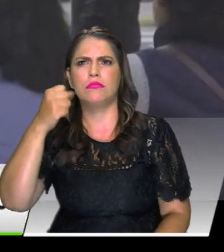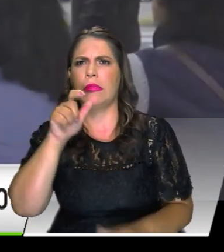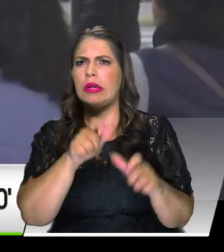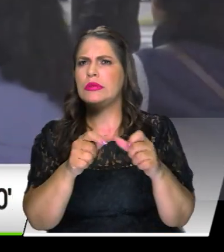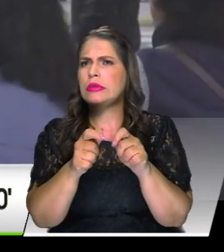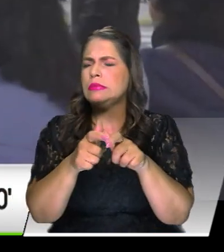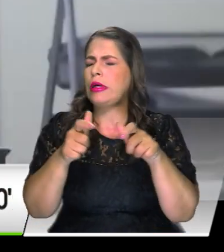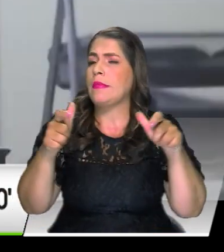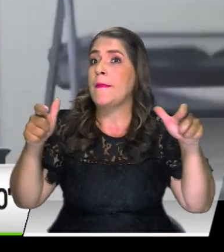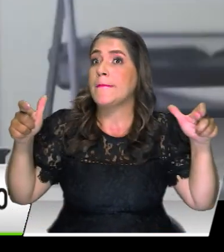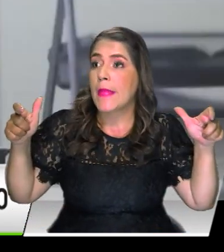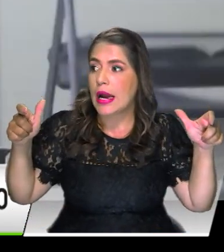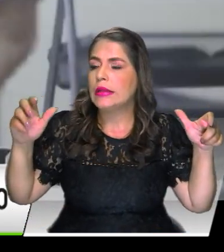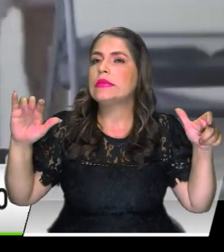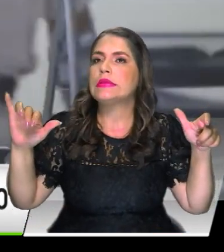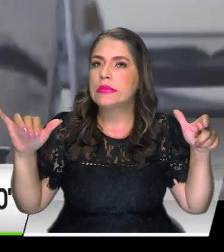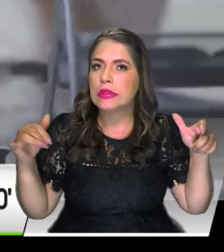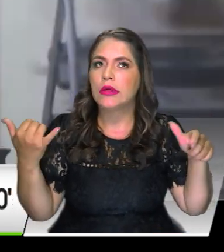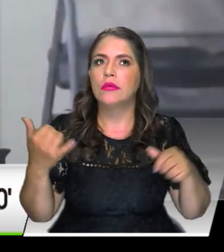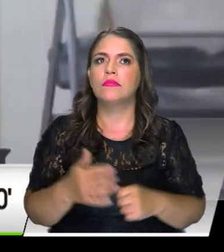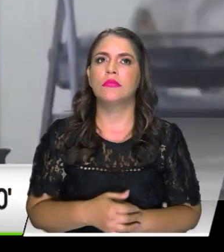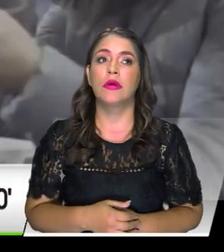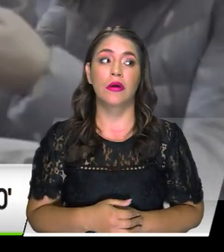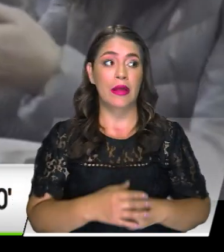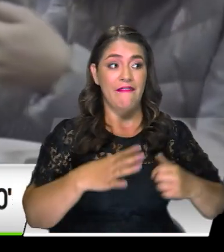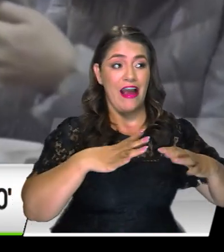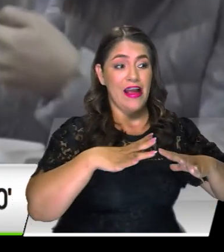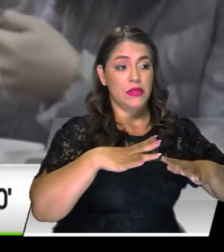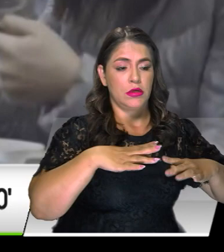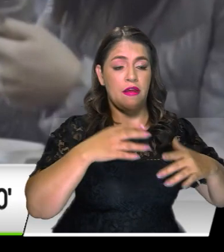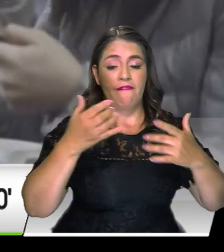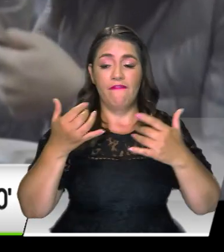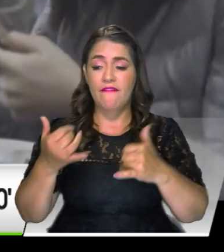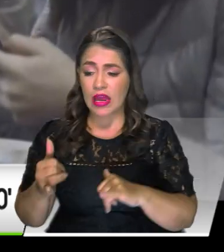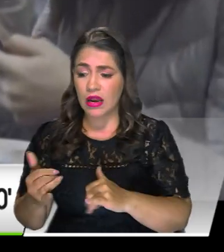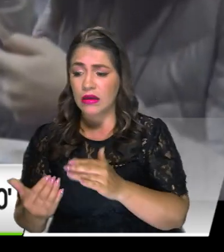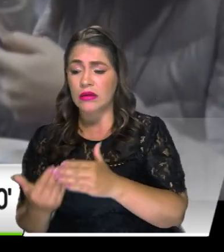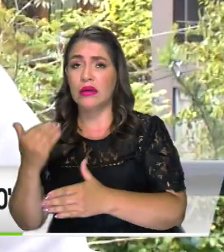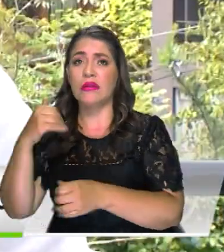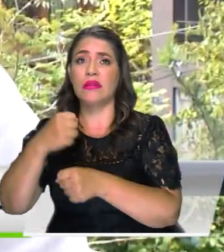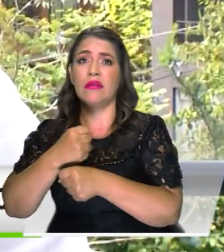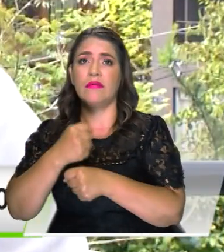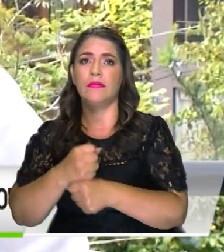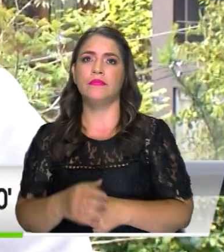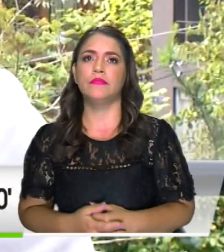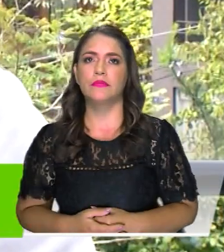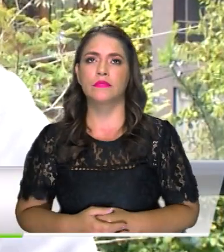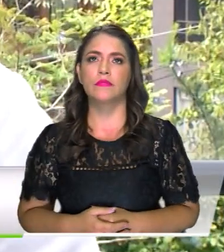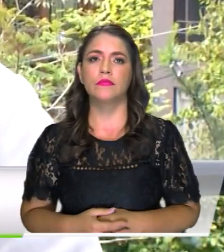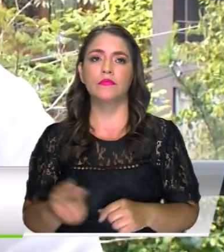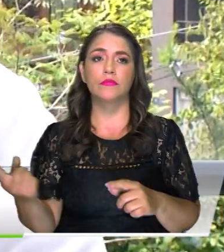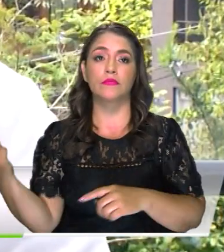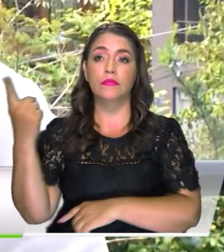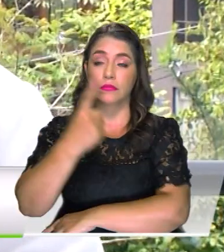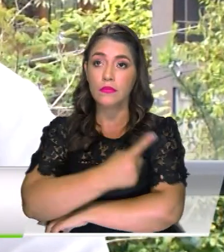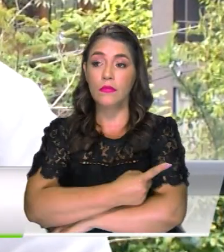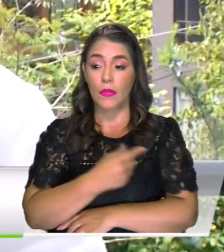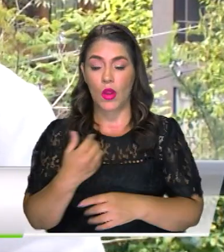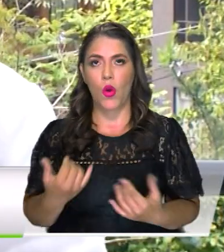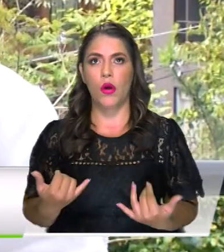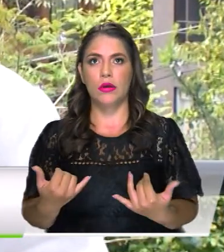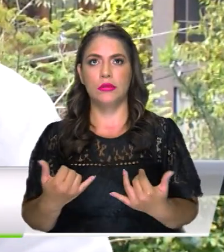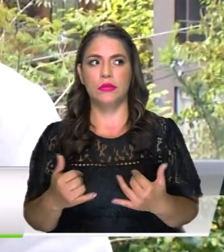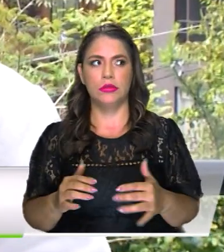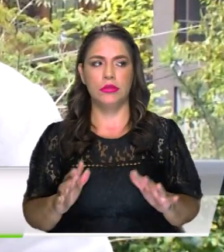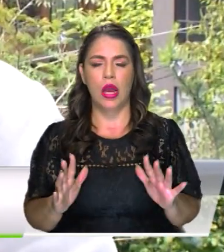personas en el mundo en su mayoría justo luego del regreso de sus vacaciones que hoy es un día donde se aterriza